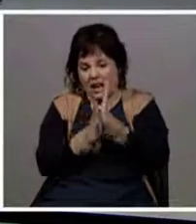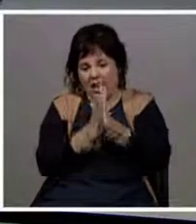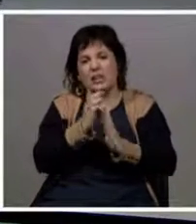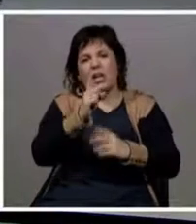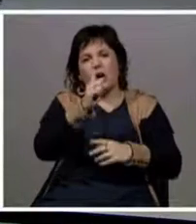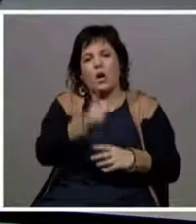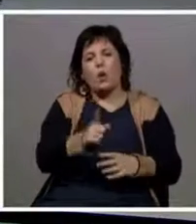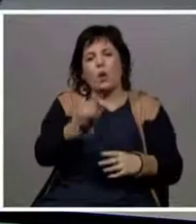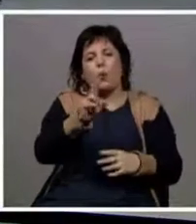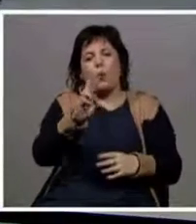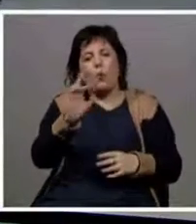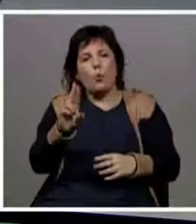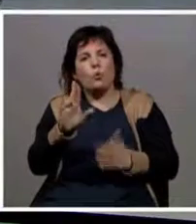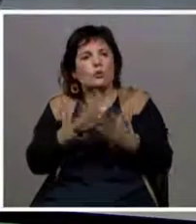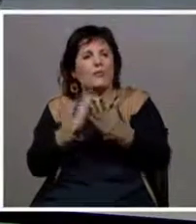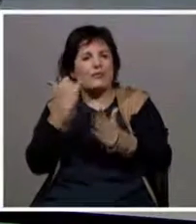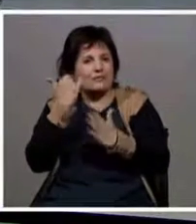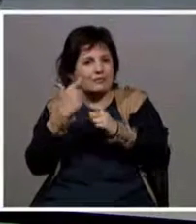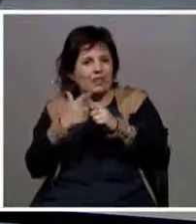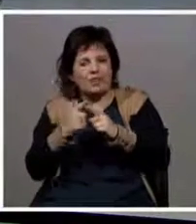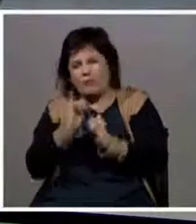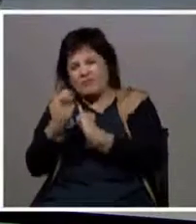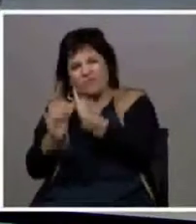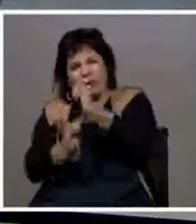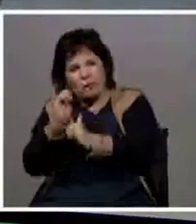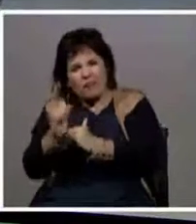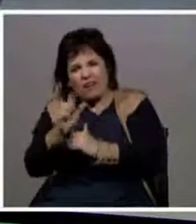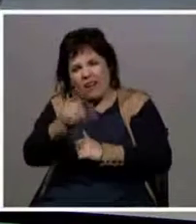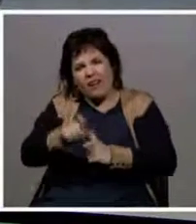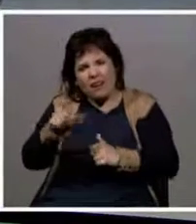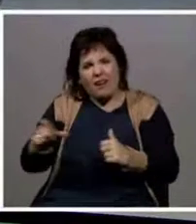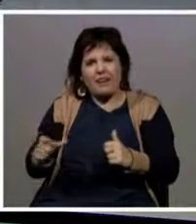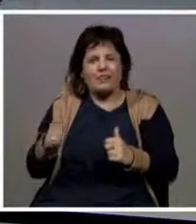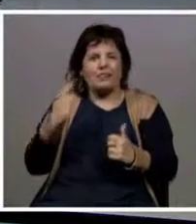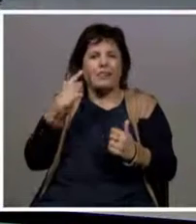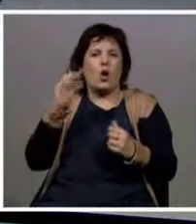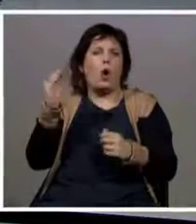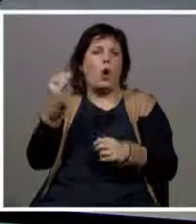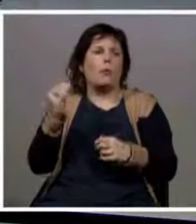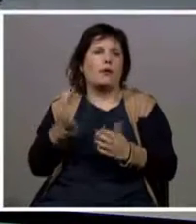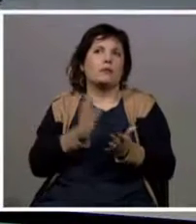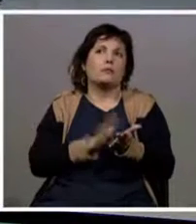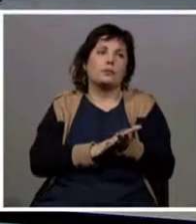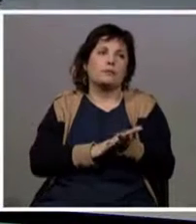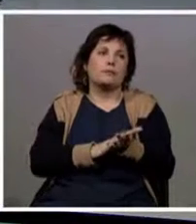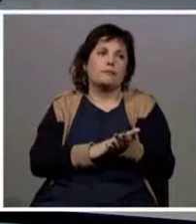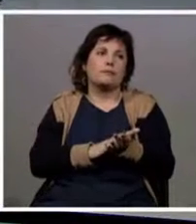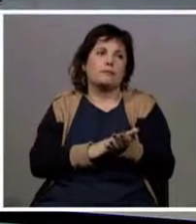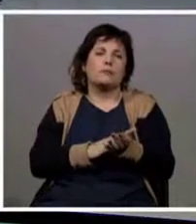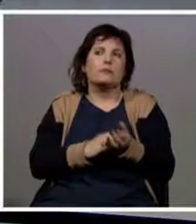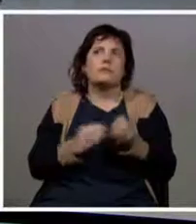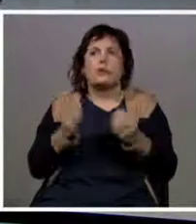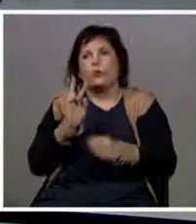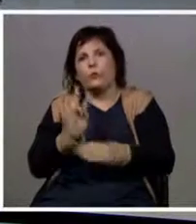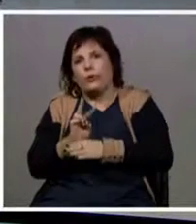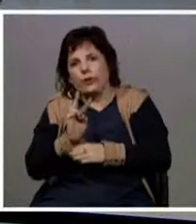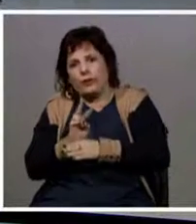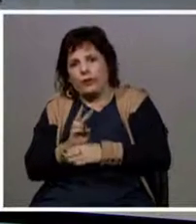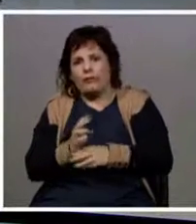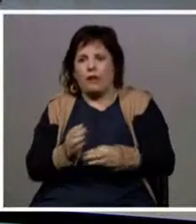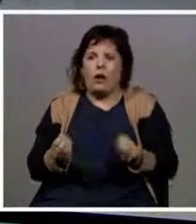sobre todo para informar a este sector a esta población juvenil sobre bueno cómo cuidarse cómo